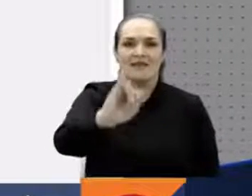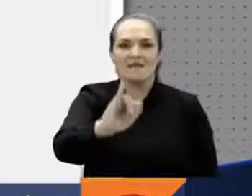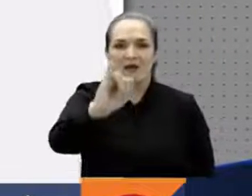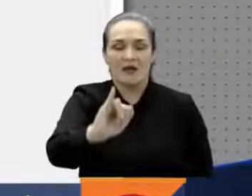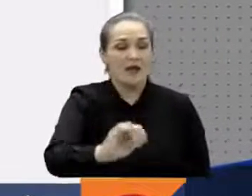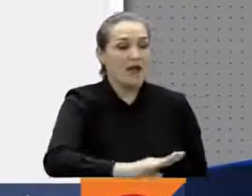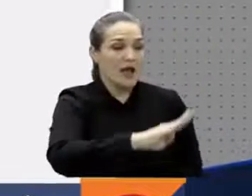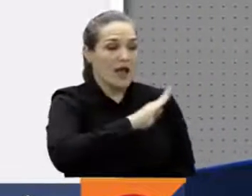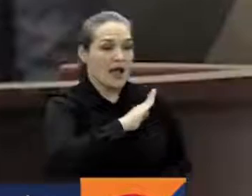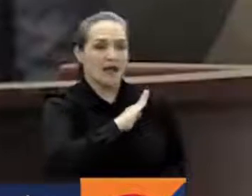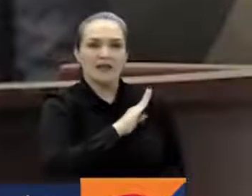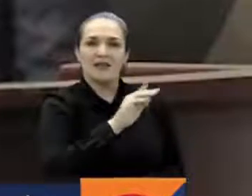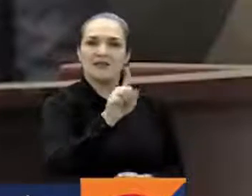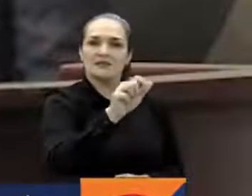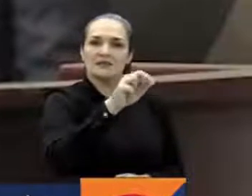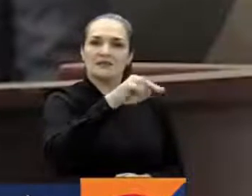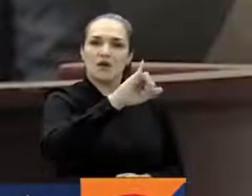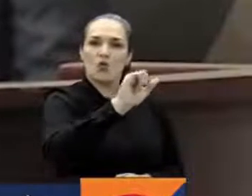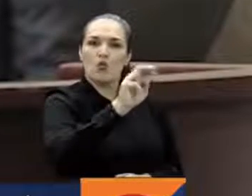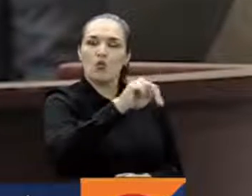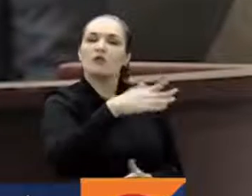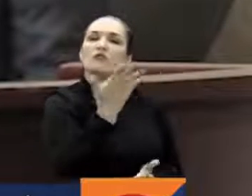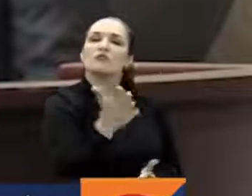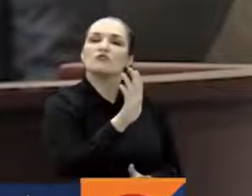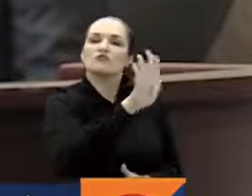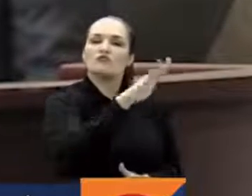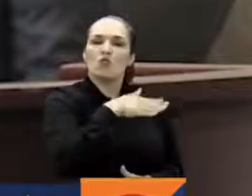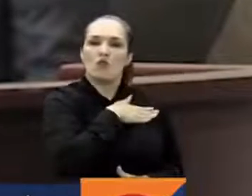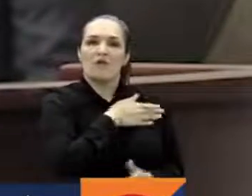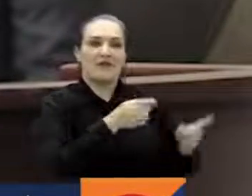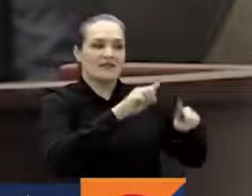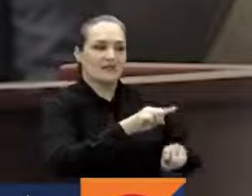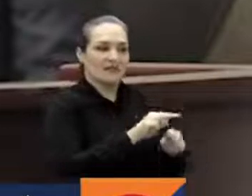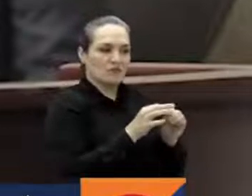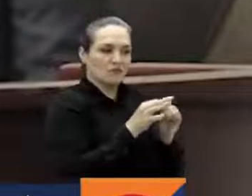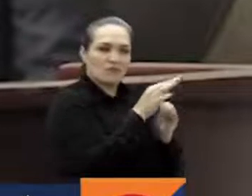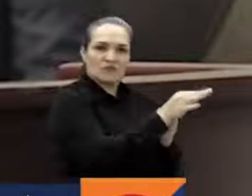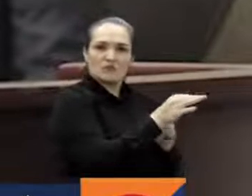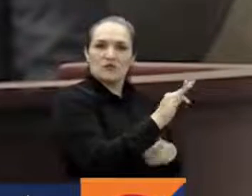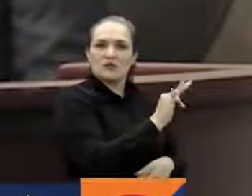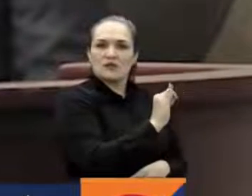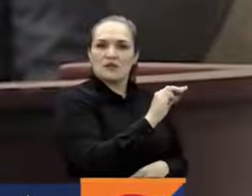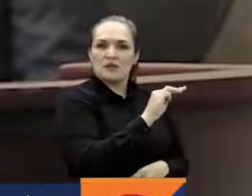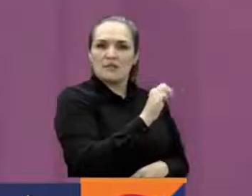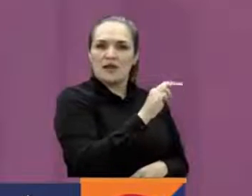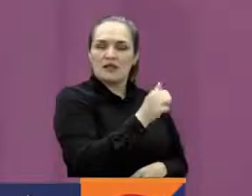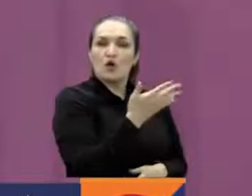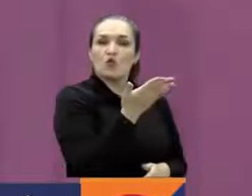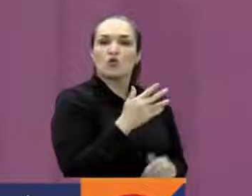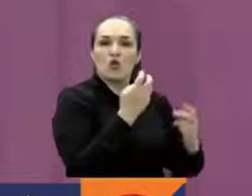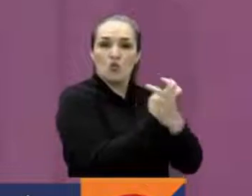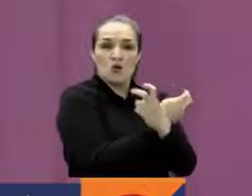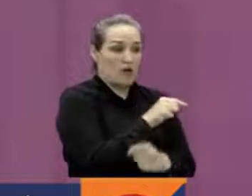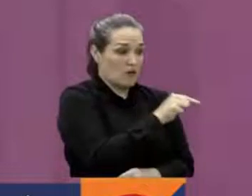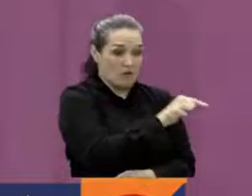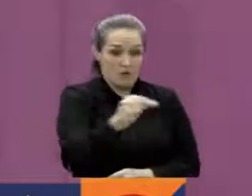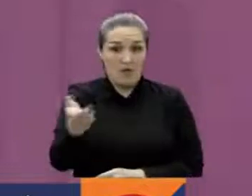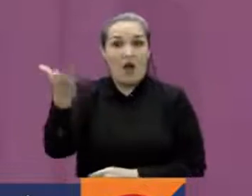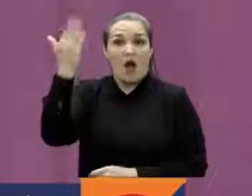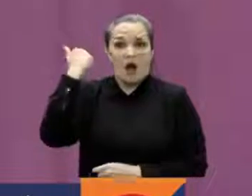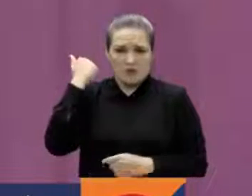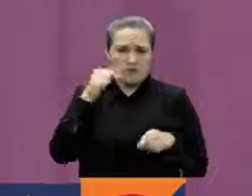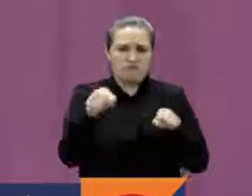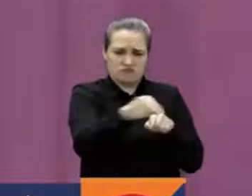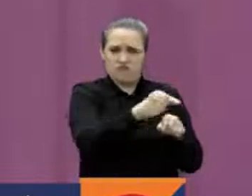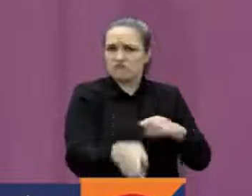Juan de Nepomuceno en Bolívar y de Timaná en el Huila, pues a quienes ya se les levantó esta medida el 31 de mayo,